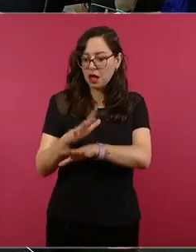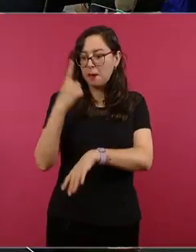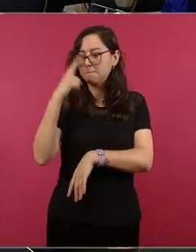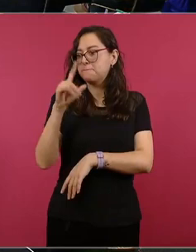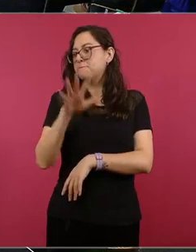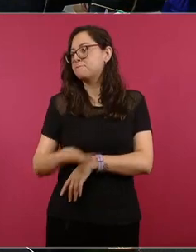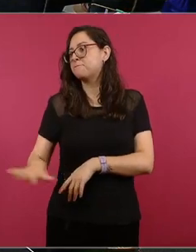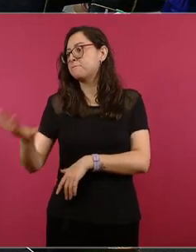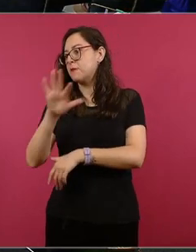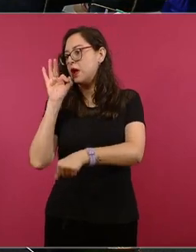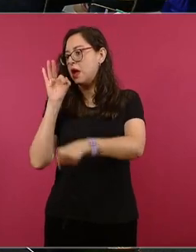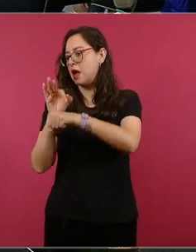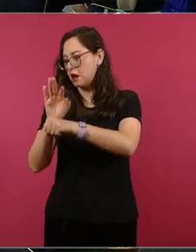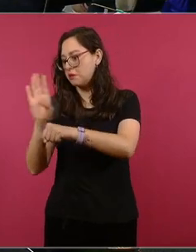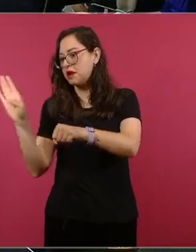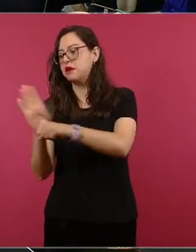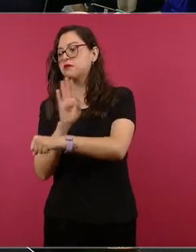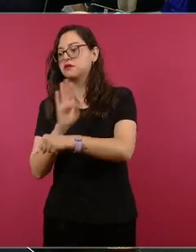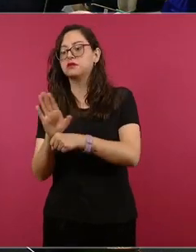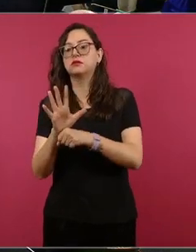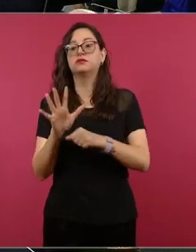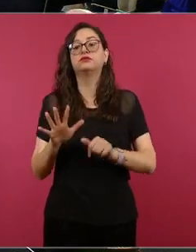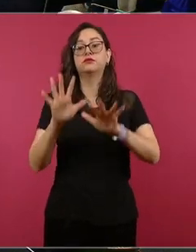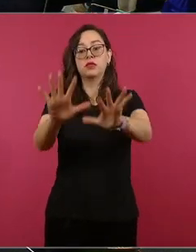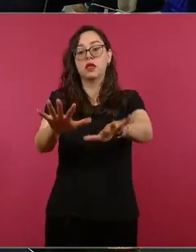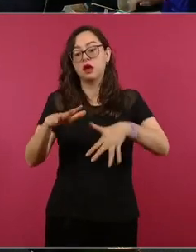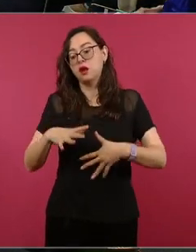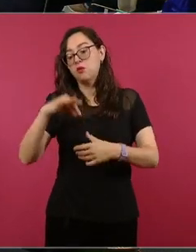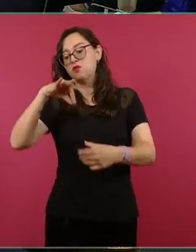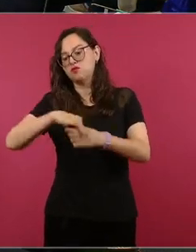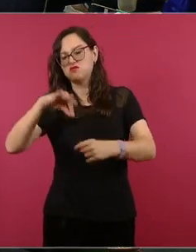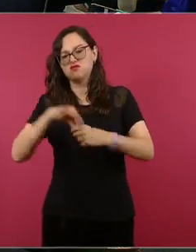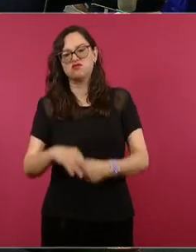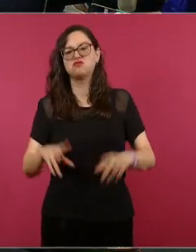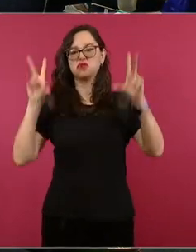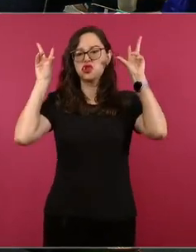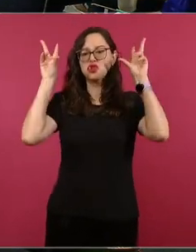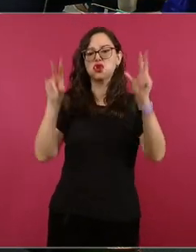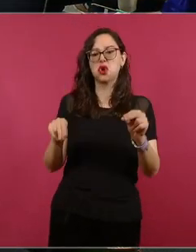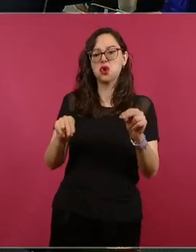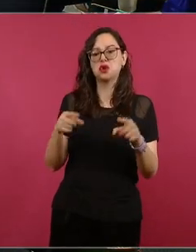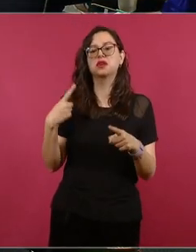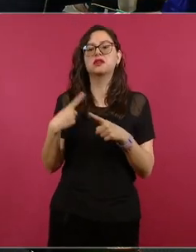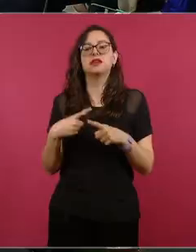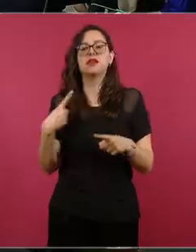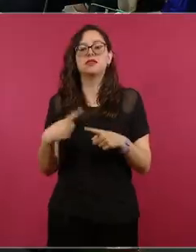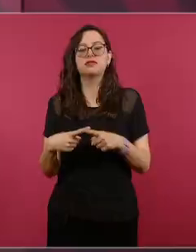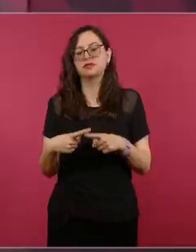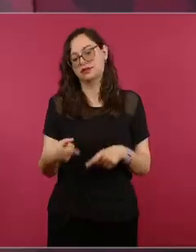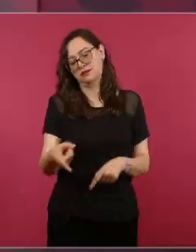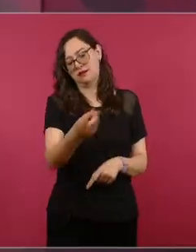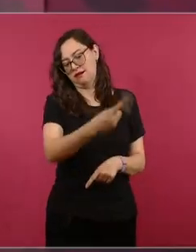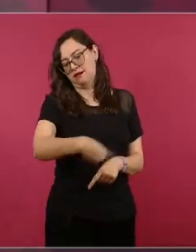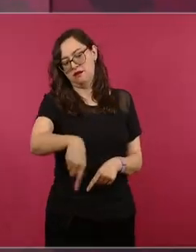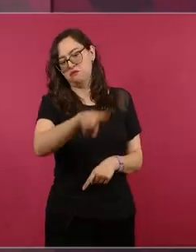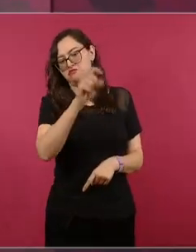Pues los que votaron en la época de Zedillo y de Calderón